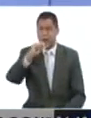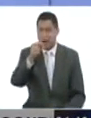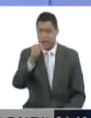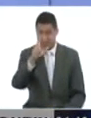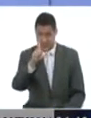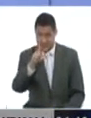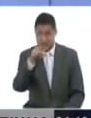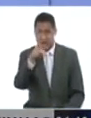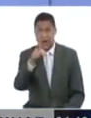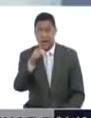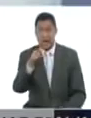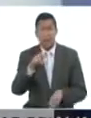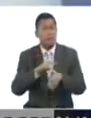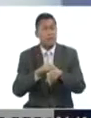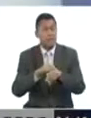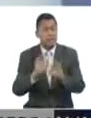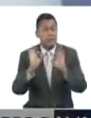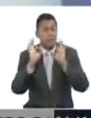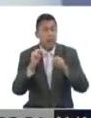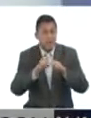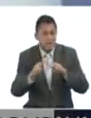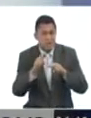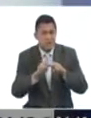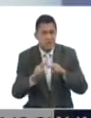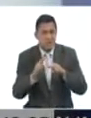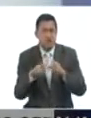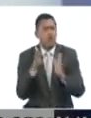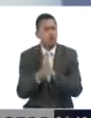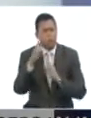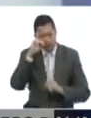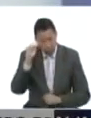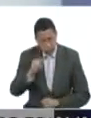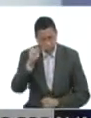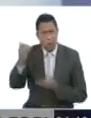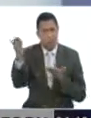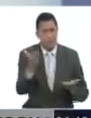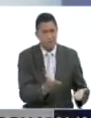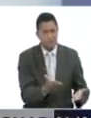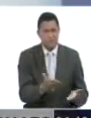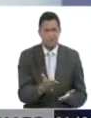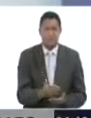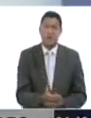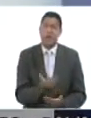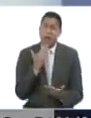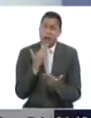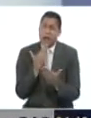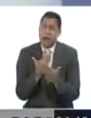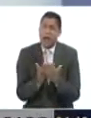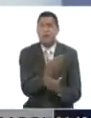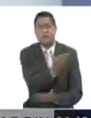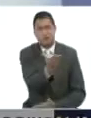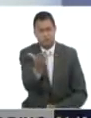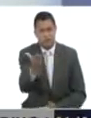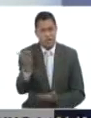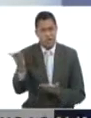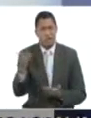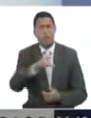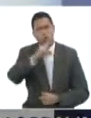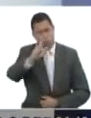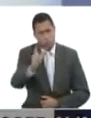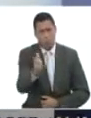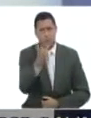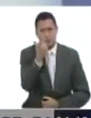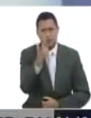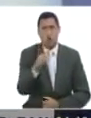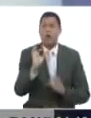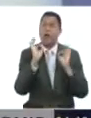Silveira, neuropediatra, y el día de hoy nos va a hablar sobre el autismo. Bienvenido, doctor. Sí, señor. Bueno, agradecido pues con ustedes, con Globovisión y